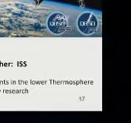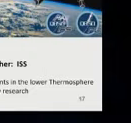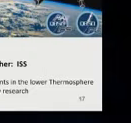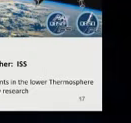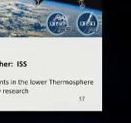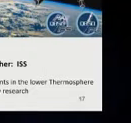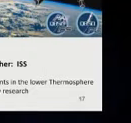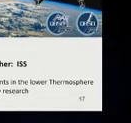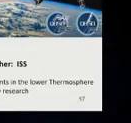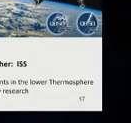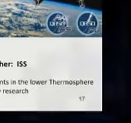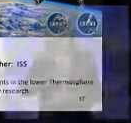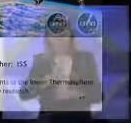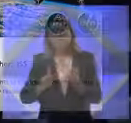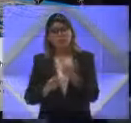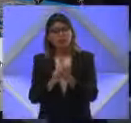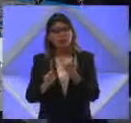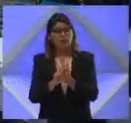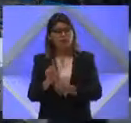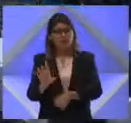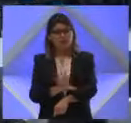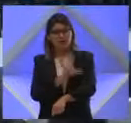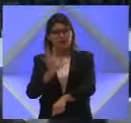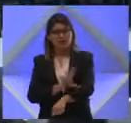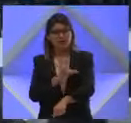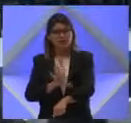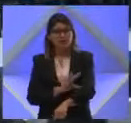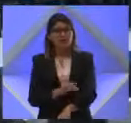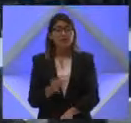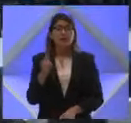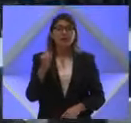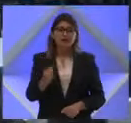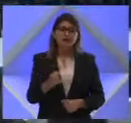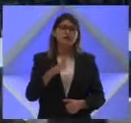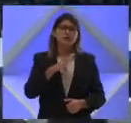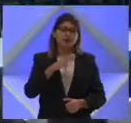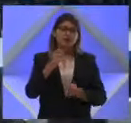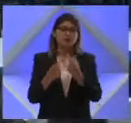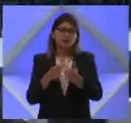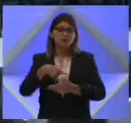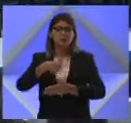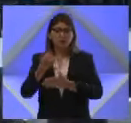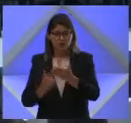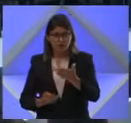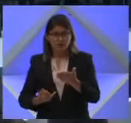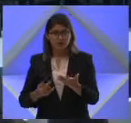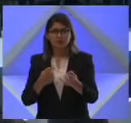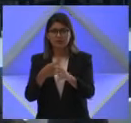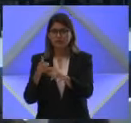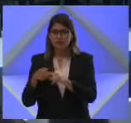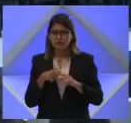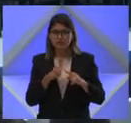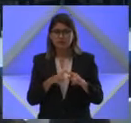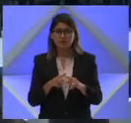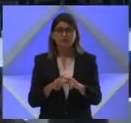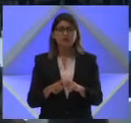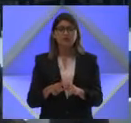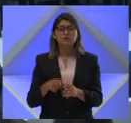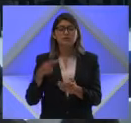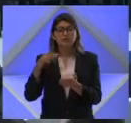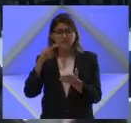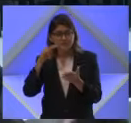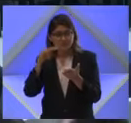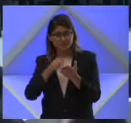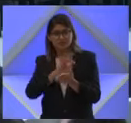eléctrico que es típico en muchos proyectos de órbitas bajas y allí se puede observar